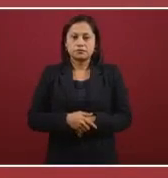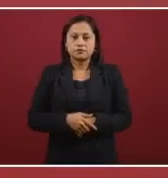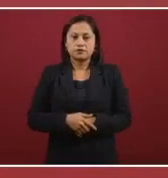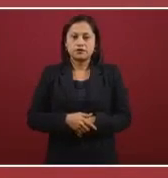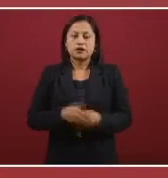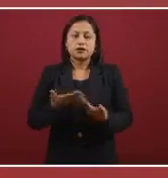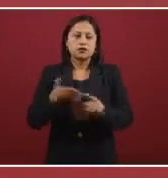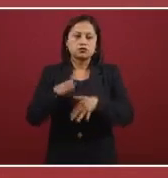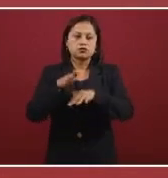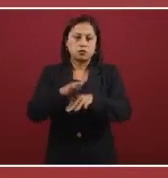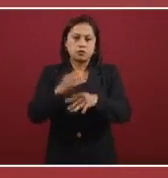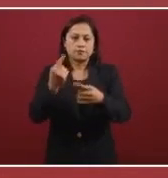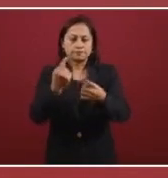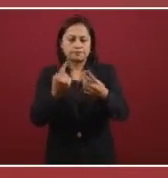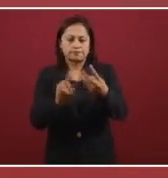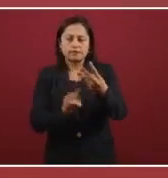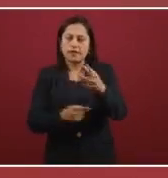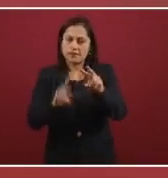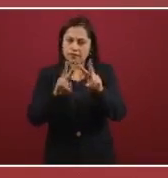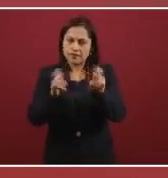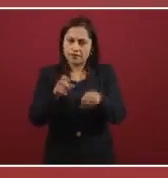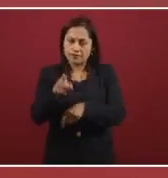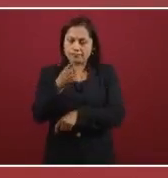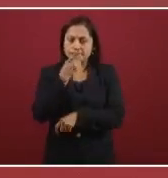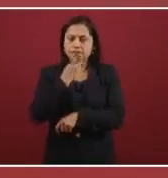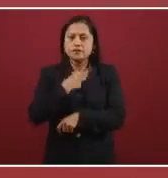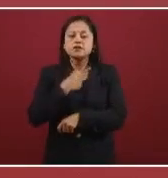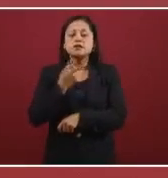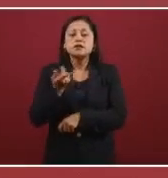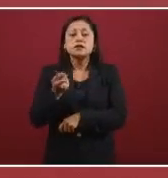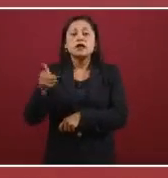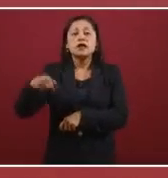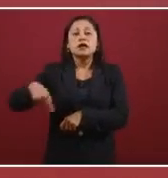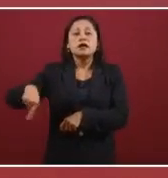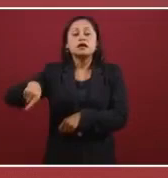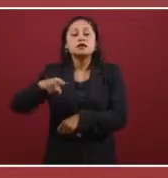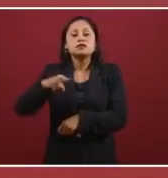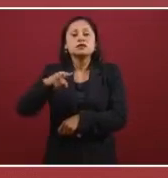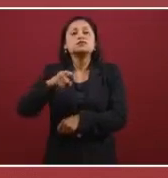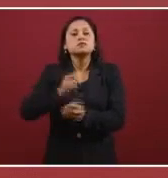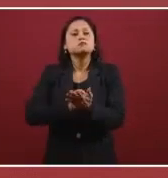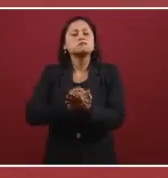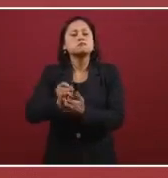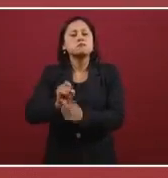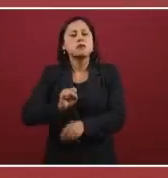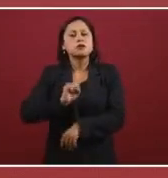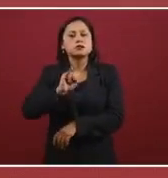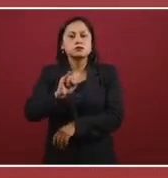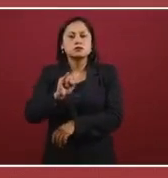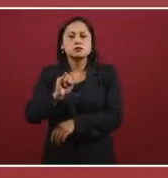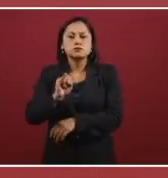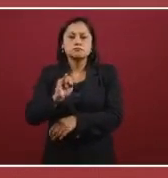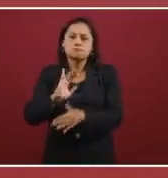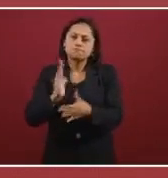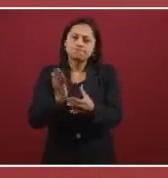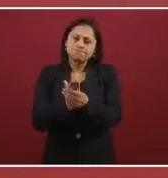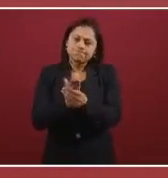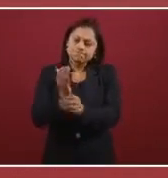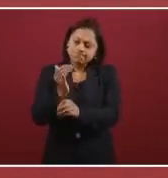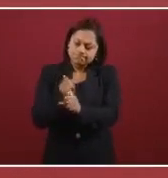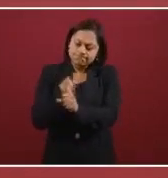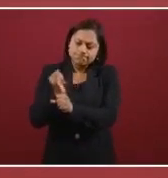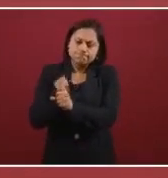asuntos y están dispuestos a revisar todo el procedimiento de